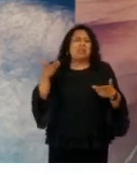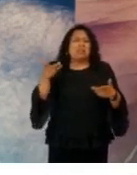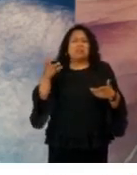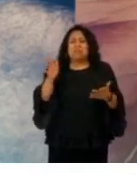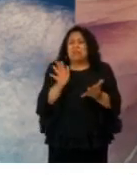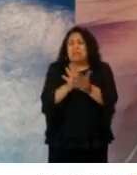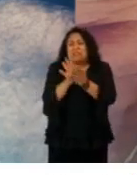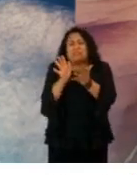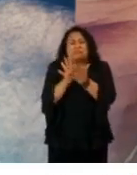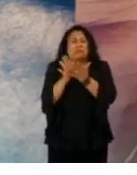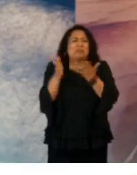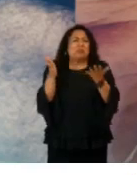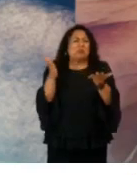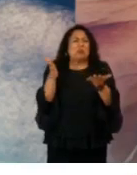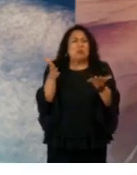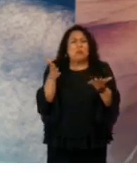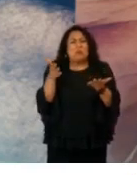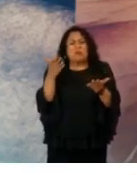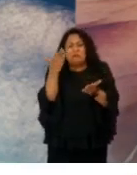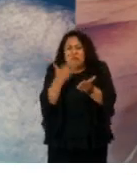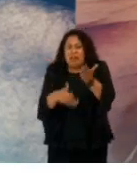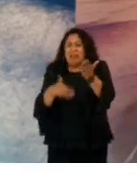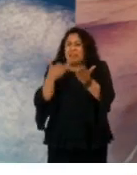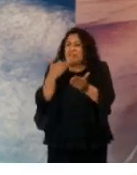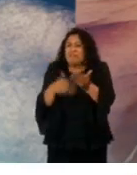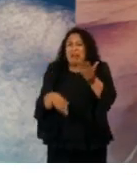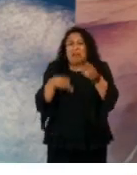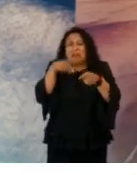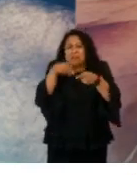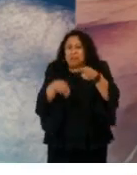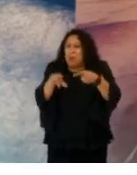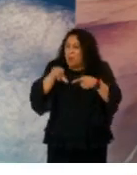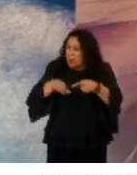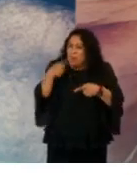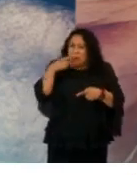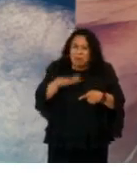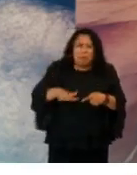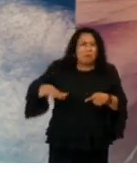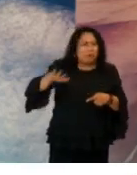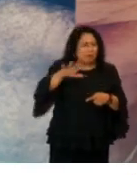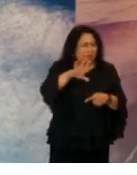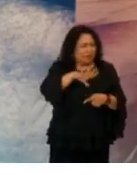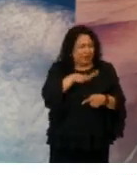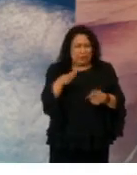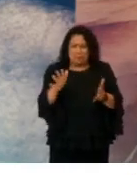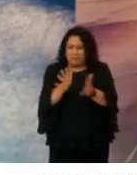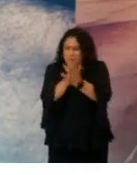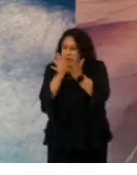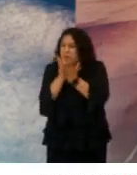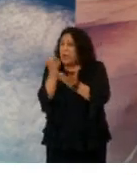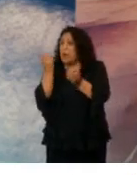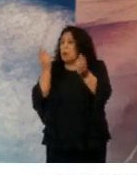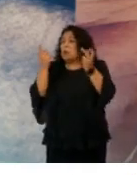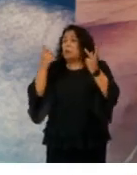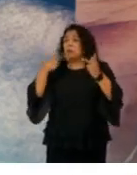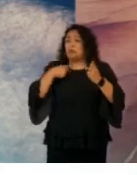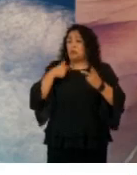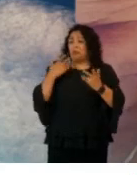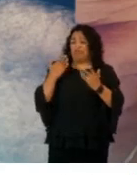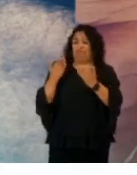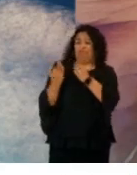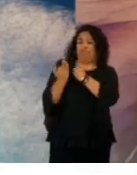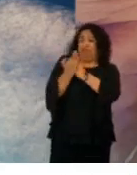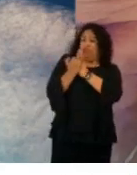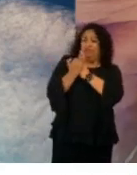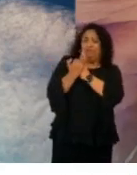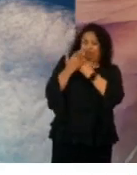disminuida, incompleta, con la que estamos enfrentándonos en lo público, ¿no? Algunos con una ciudadanía que es una armadura que